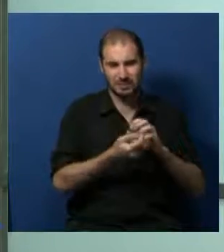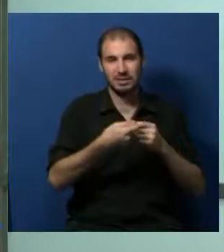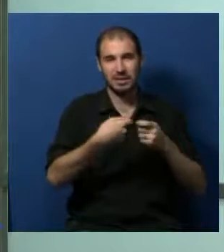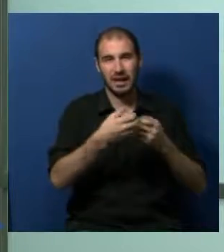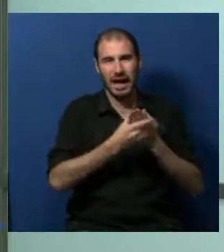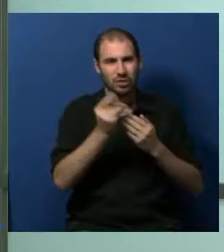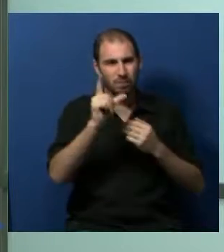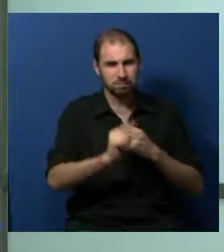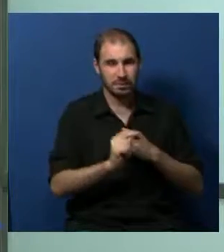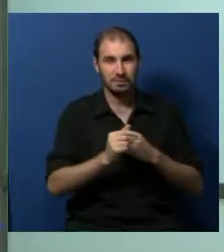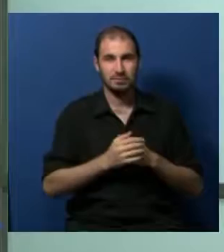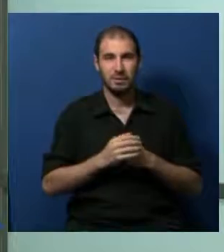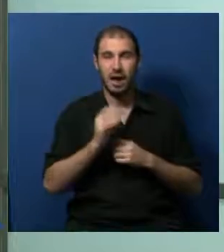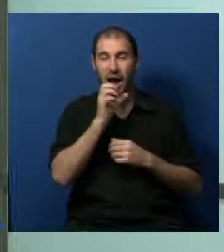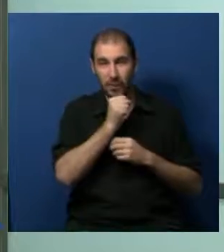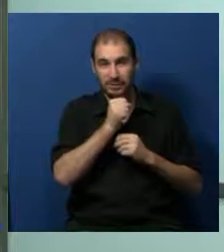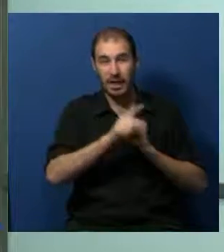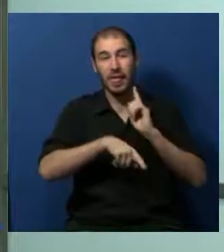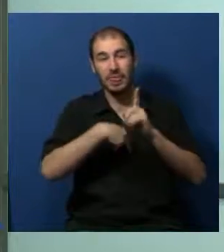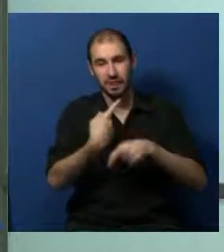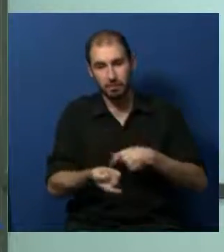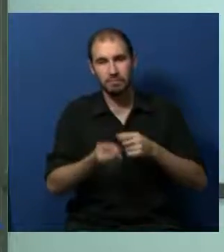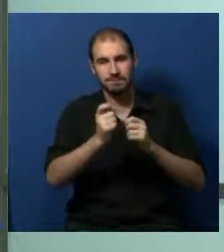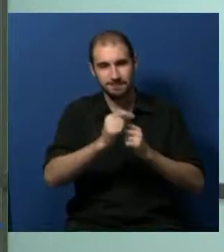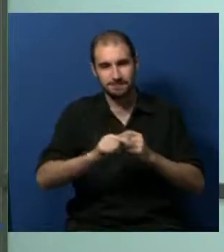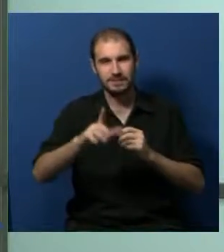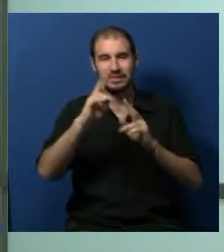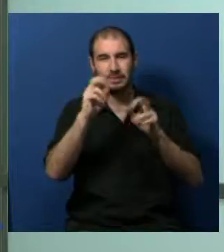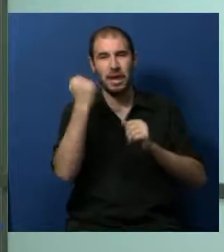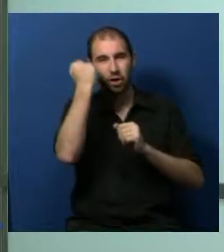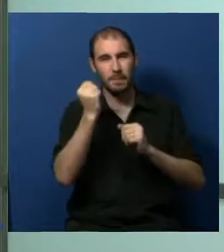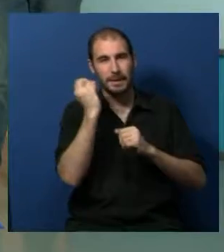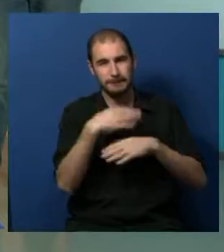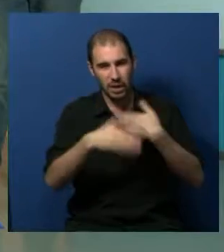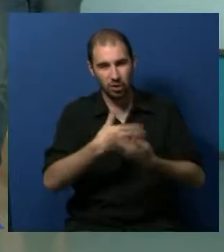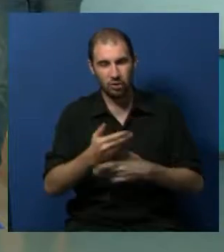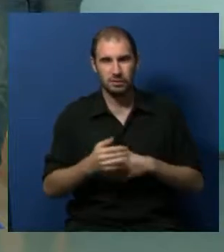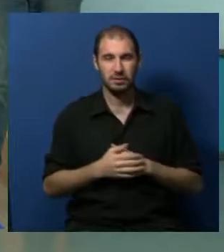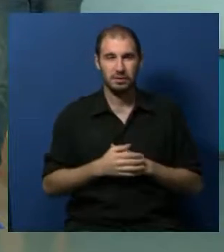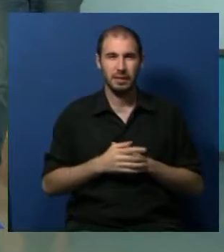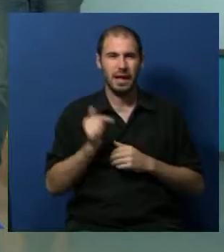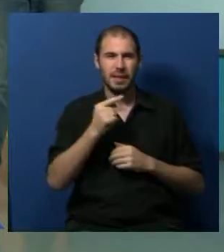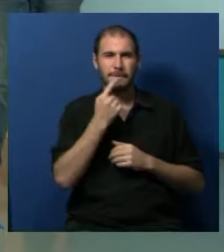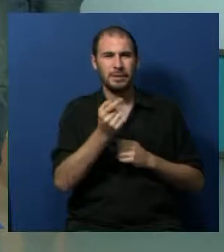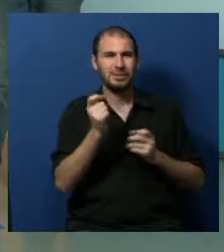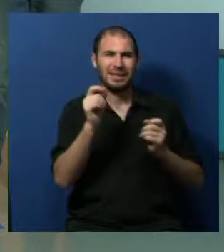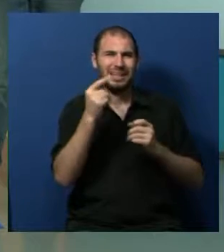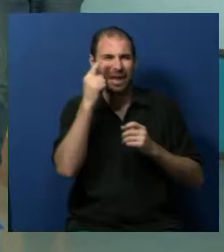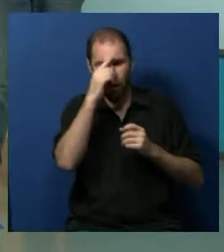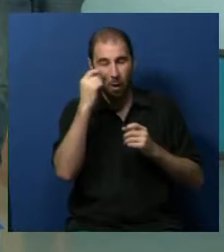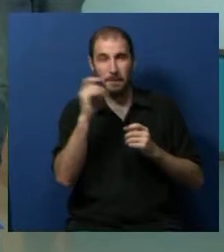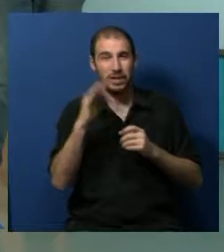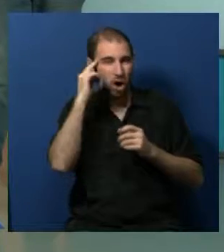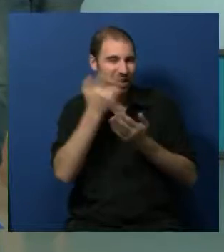de soportar, para después empezar a levantar a nivel económicamente la actividad? Es una lectura muy amplia, pero